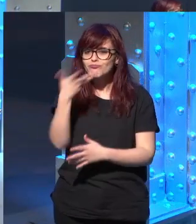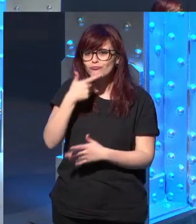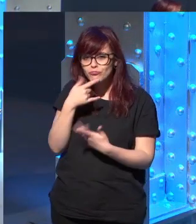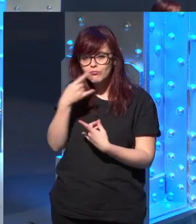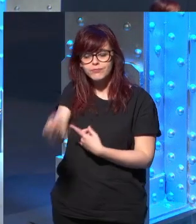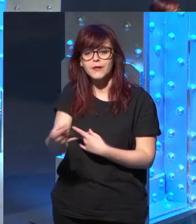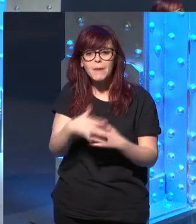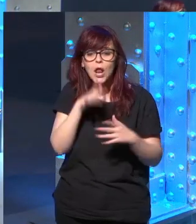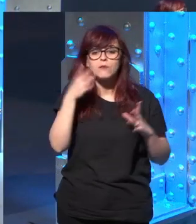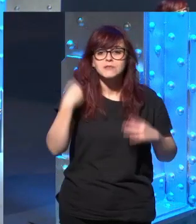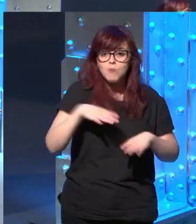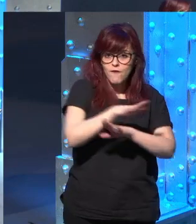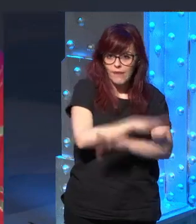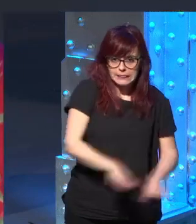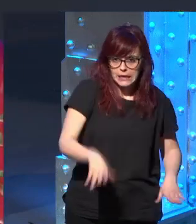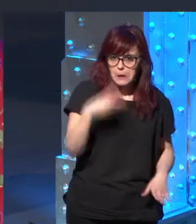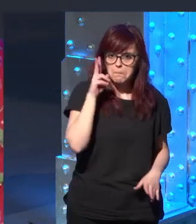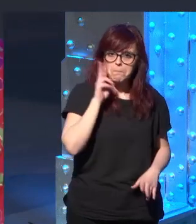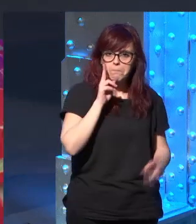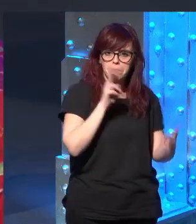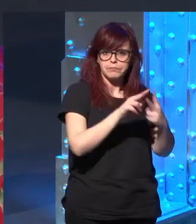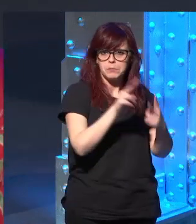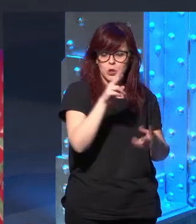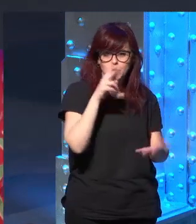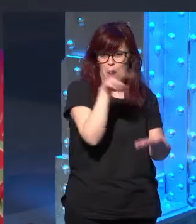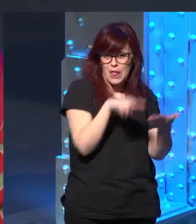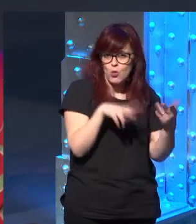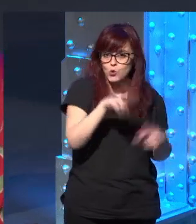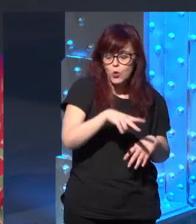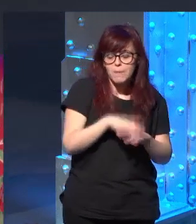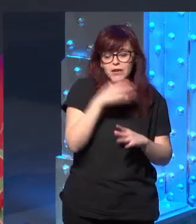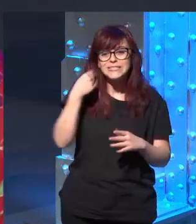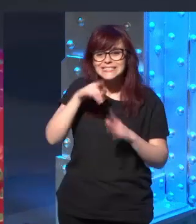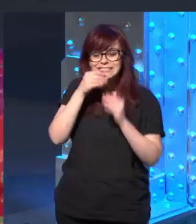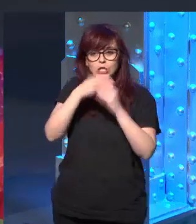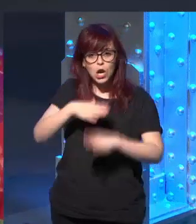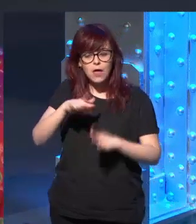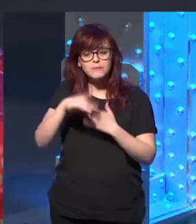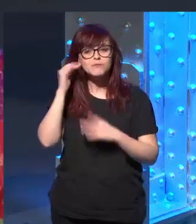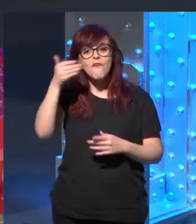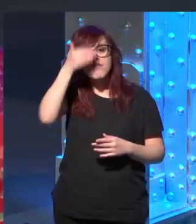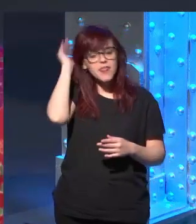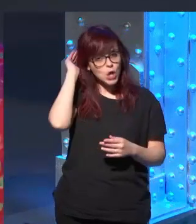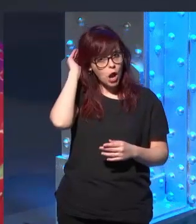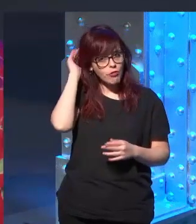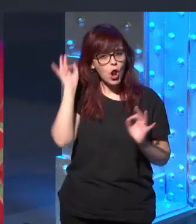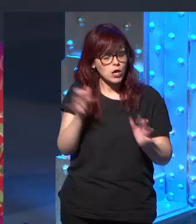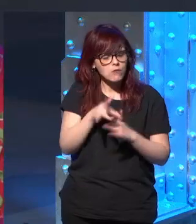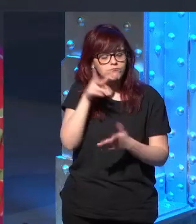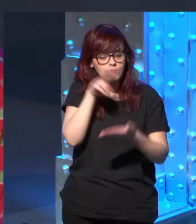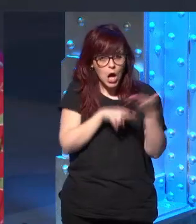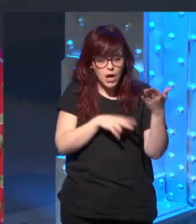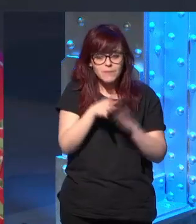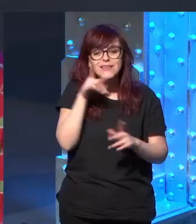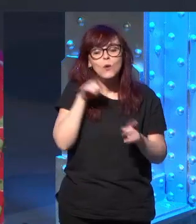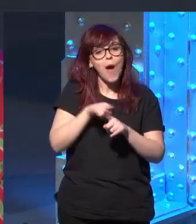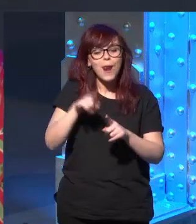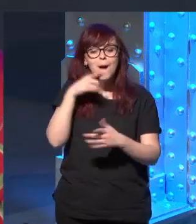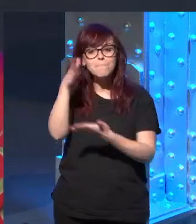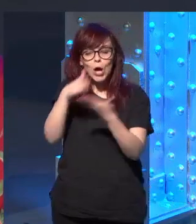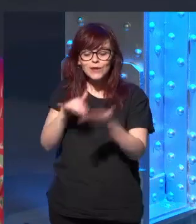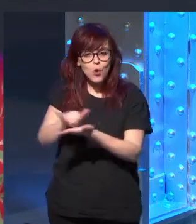leí su obra infantil. En aquella antología me encontré con los poemas de Federico García Lorca y además con los poemas de Poeta en Nueva York.